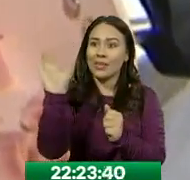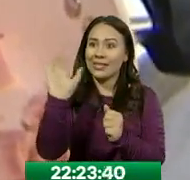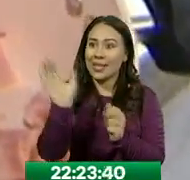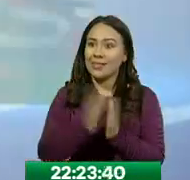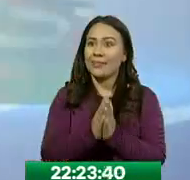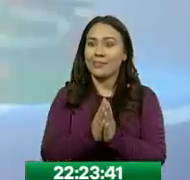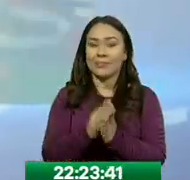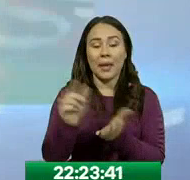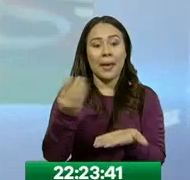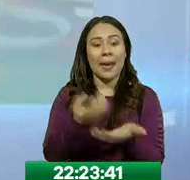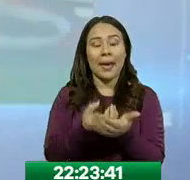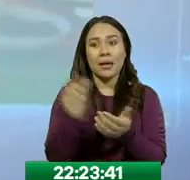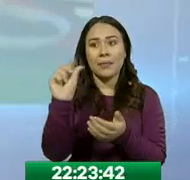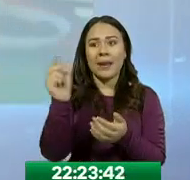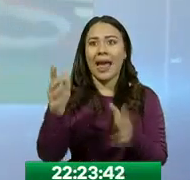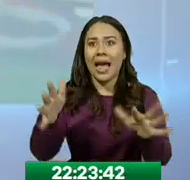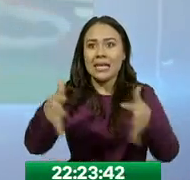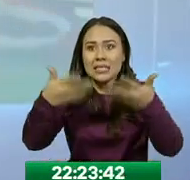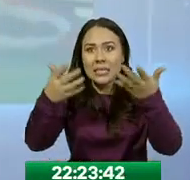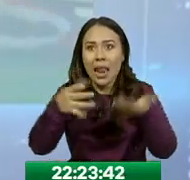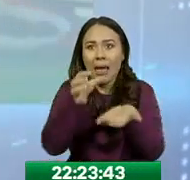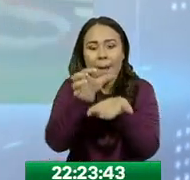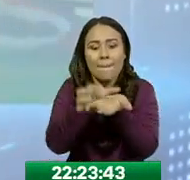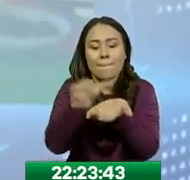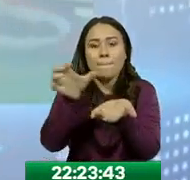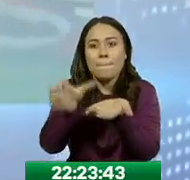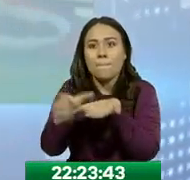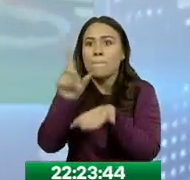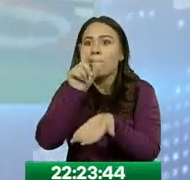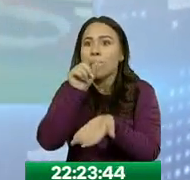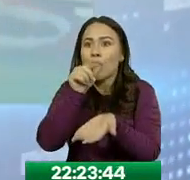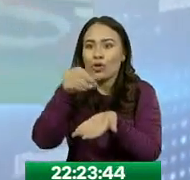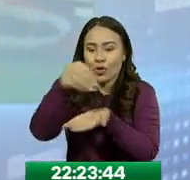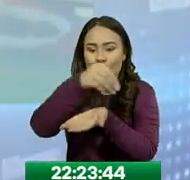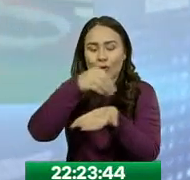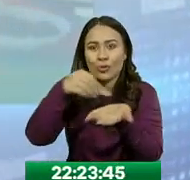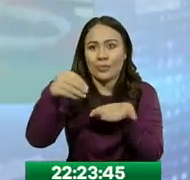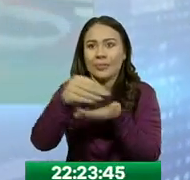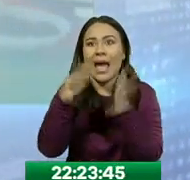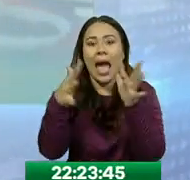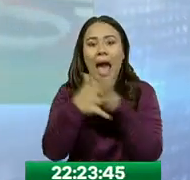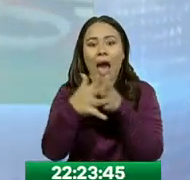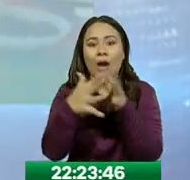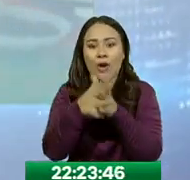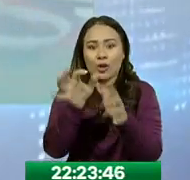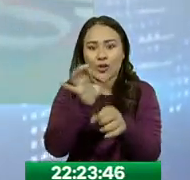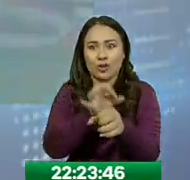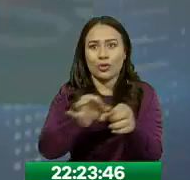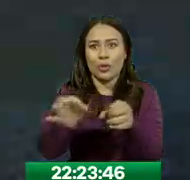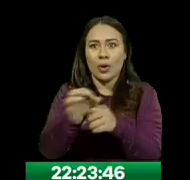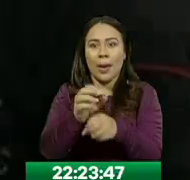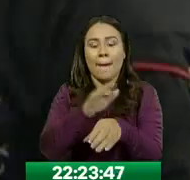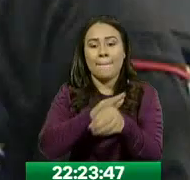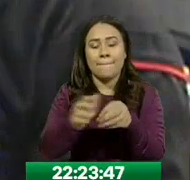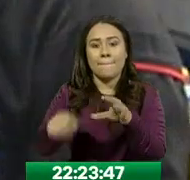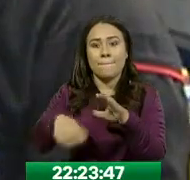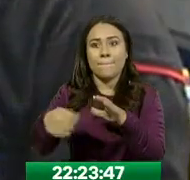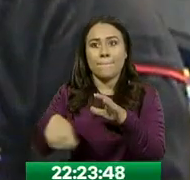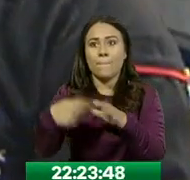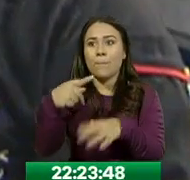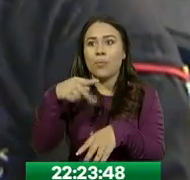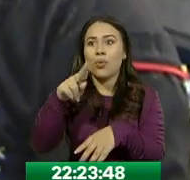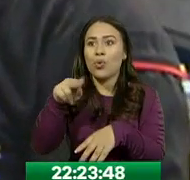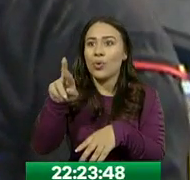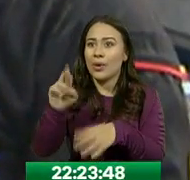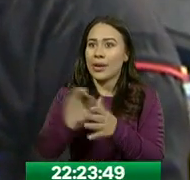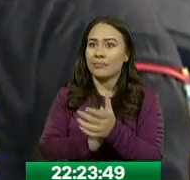El económico lleva ensalada, medallones de pollo en salsa de ciruela, arroz con tocino y puré. Que la gente en casa